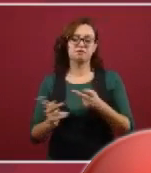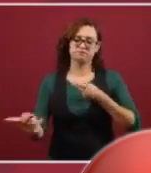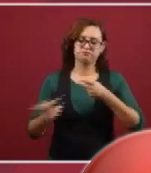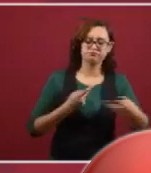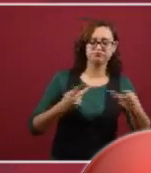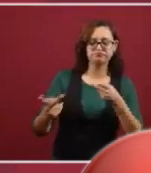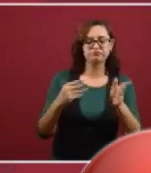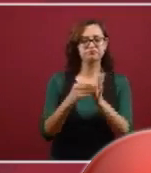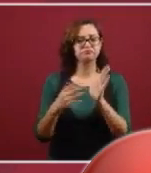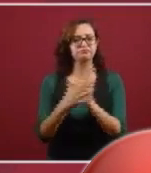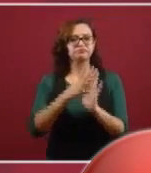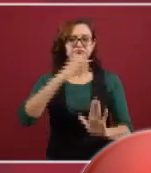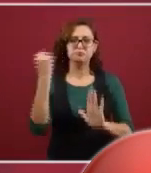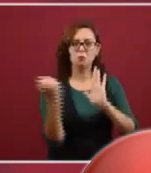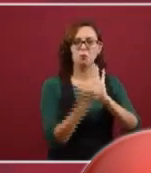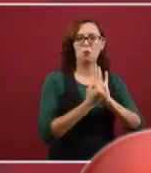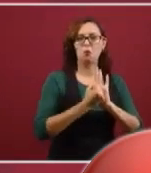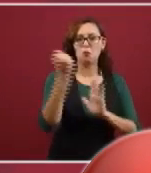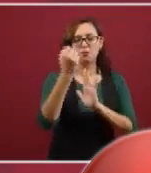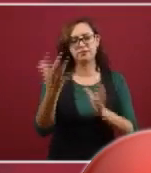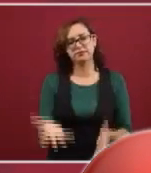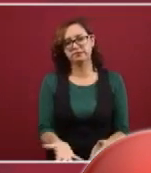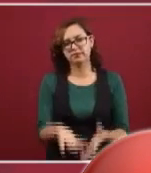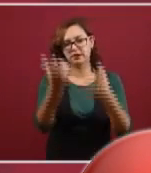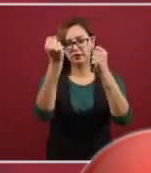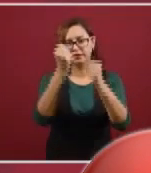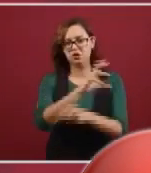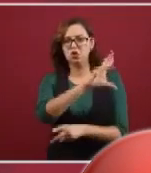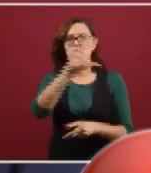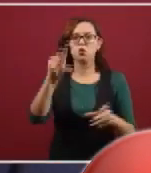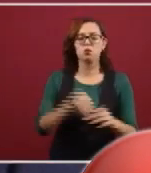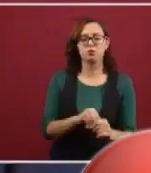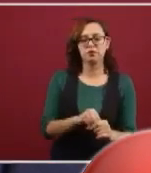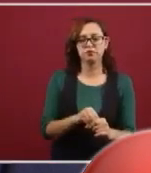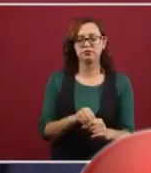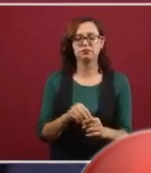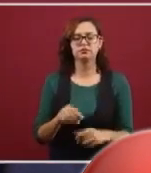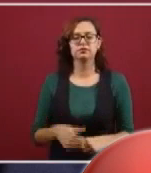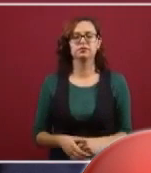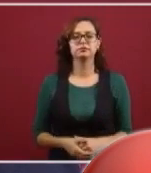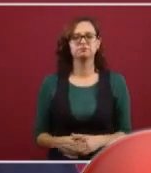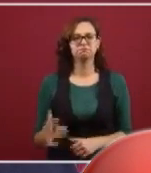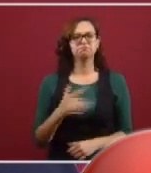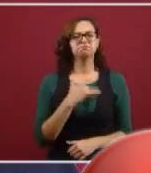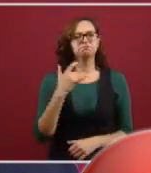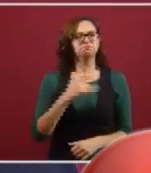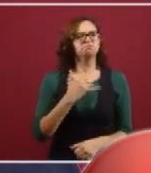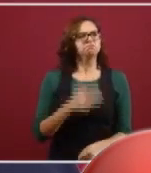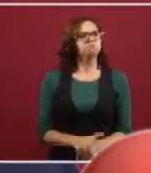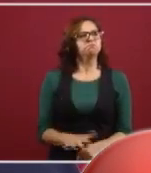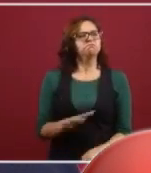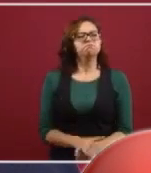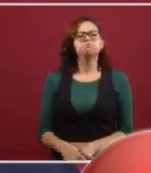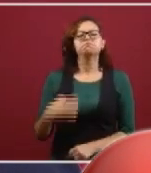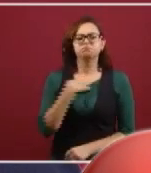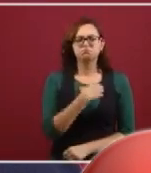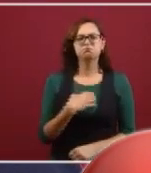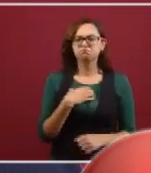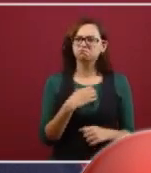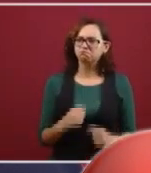rescatar la industria petrolera. Me siento muy satisfecho, muy seguro,